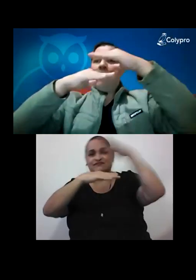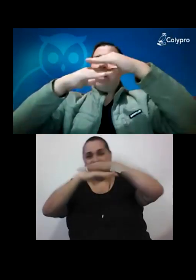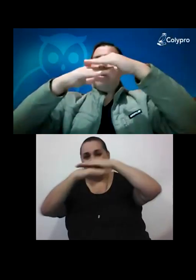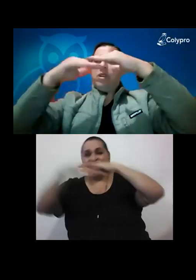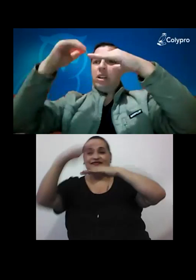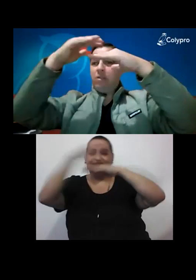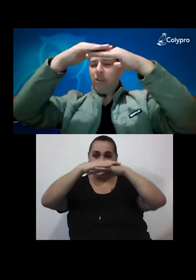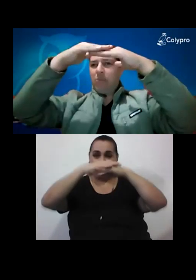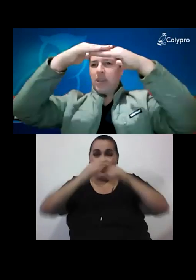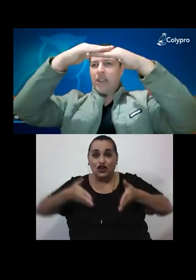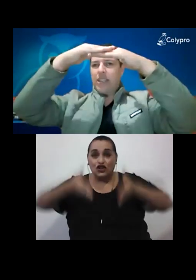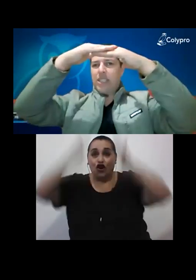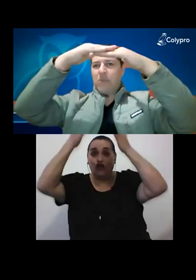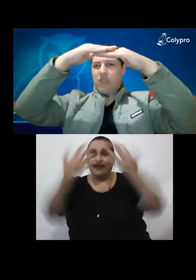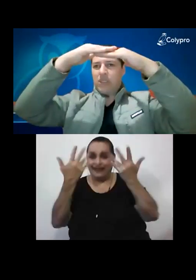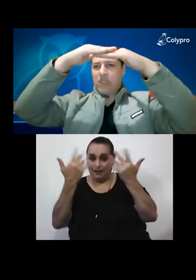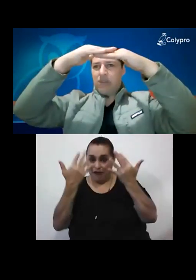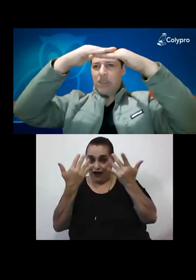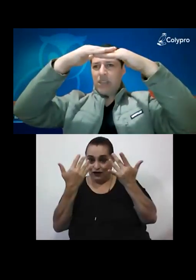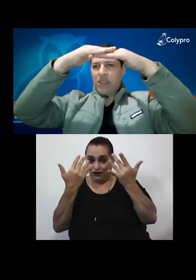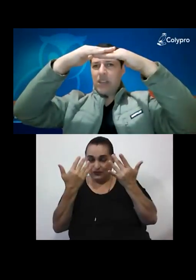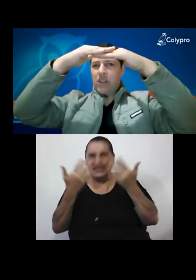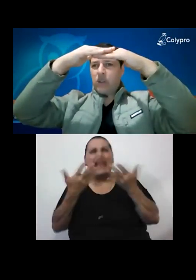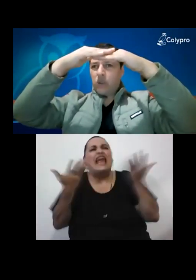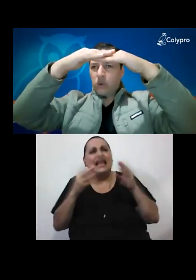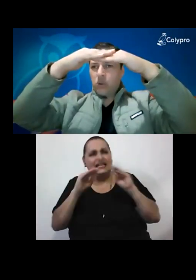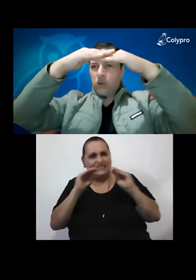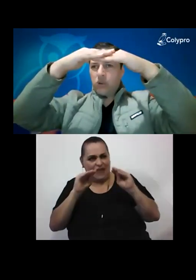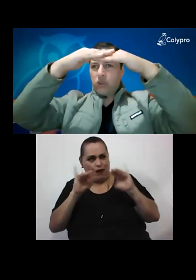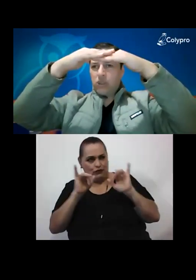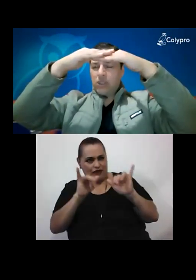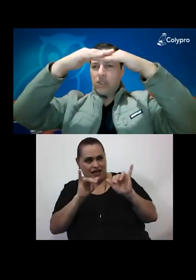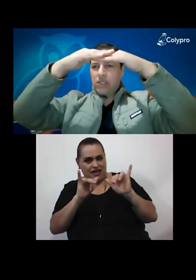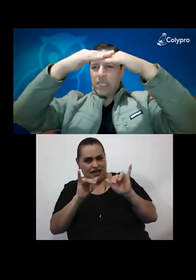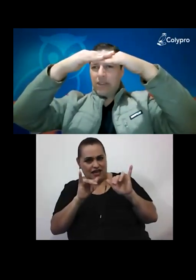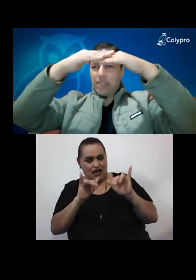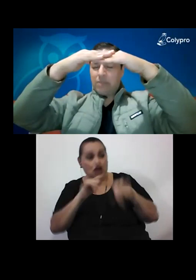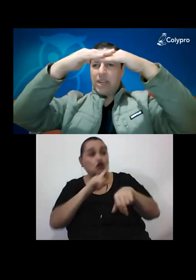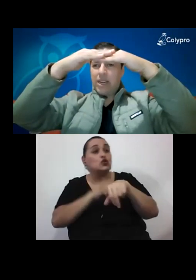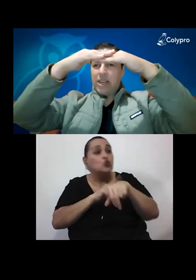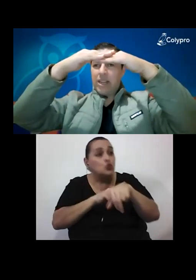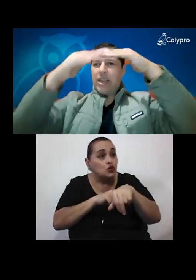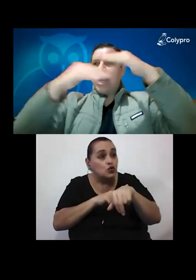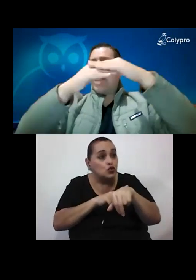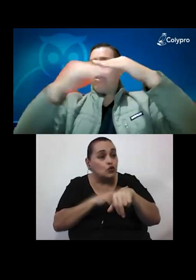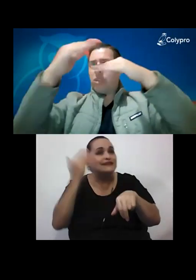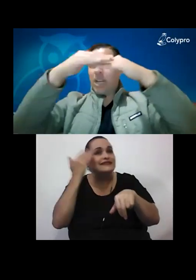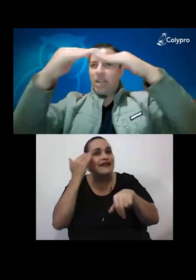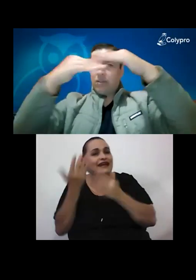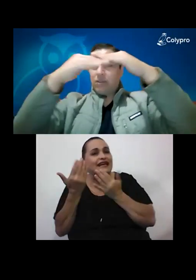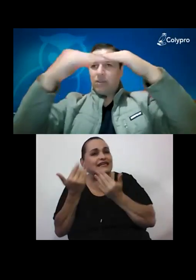mía, luego la tuya, luego la mía. ¿Qué estamos enseñando aquí? Turnos, saber esperar,